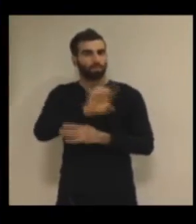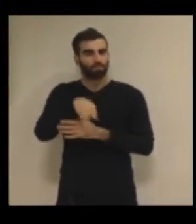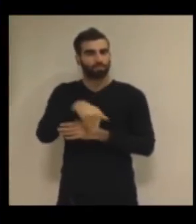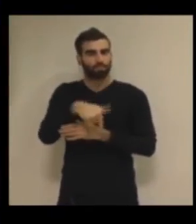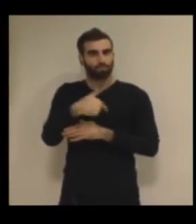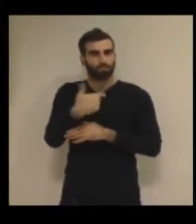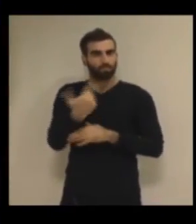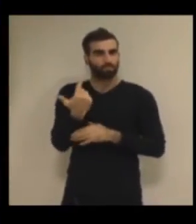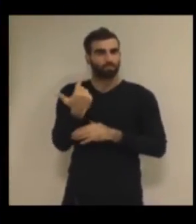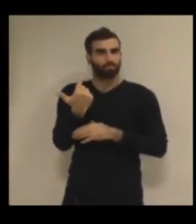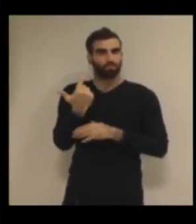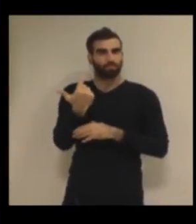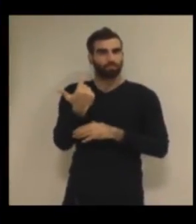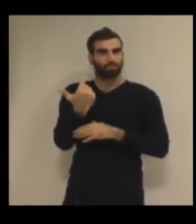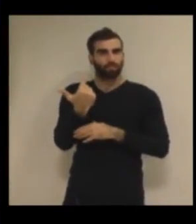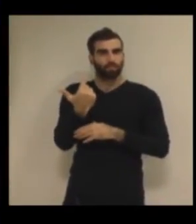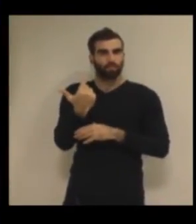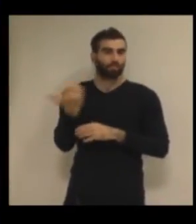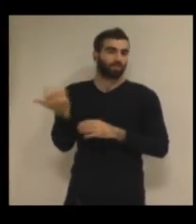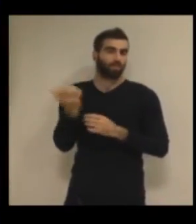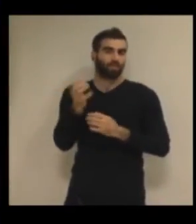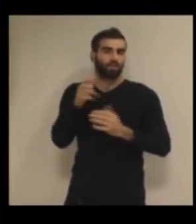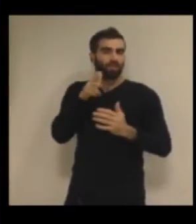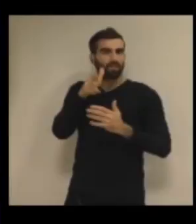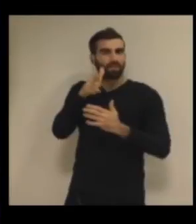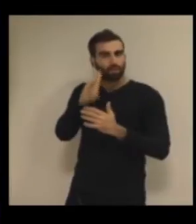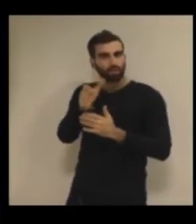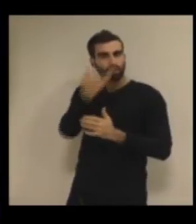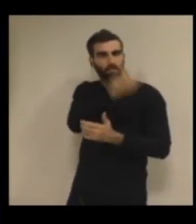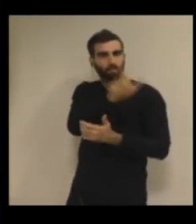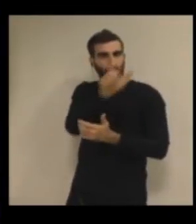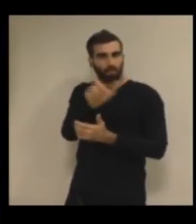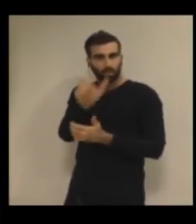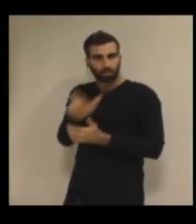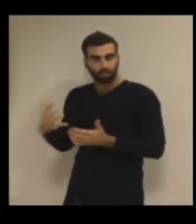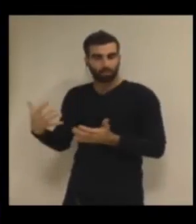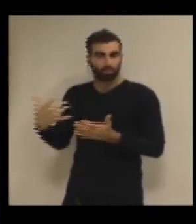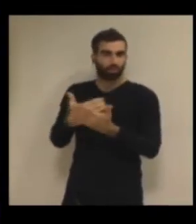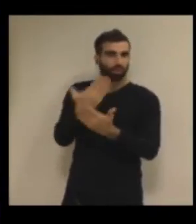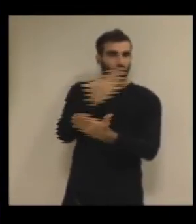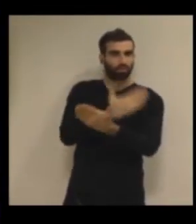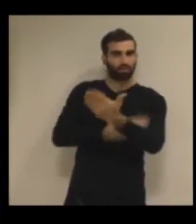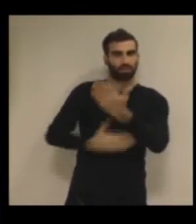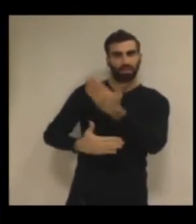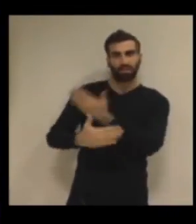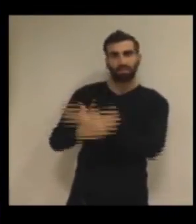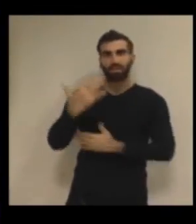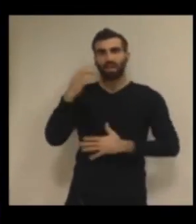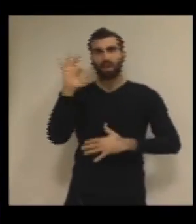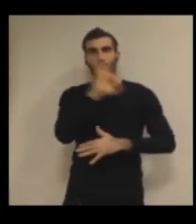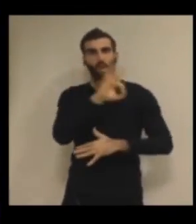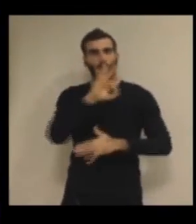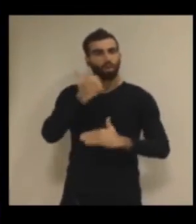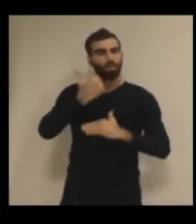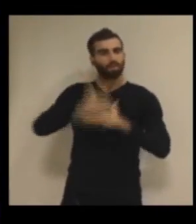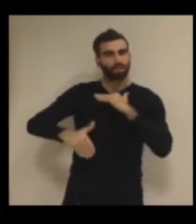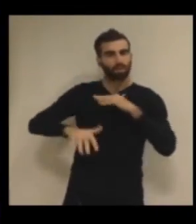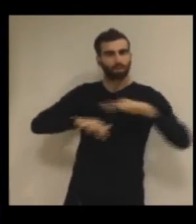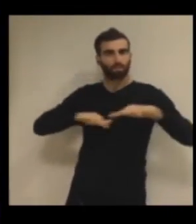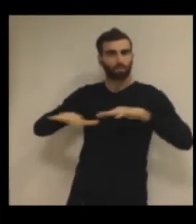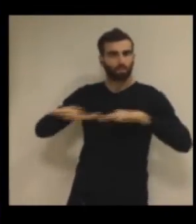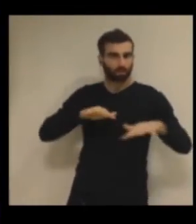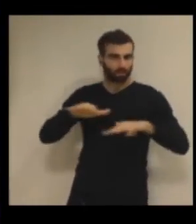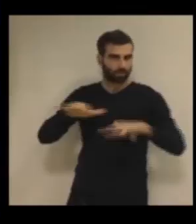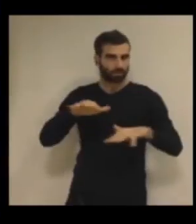ejecutar y hacer efectivo un derecho de los ciudadanos con determinadas limitaciones en la movilidad